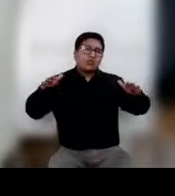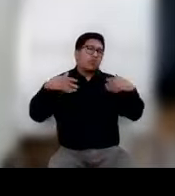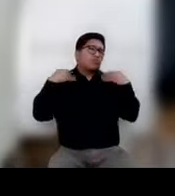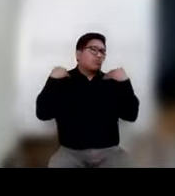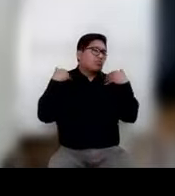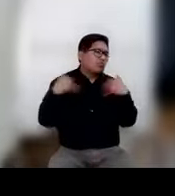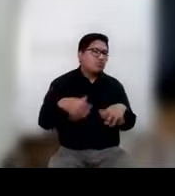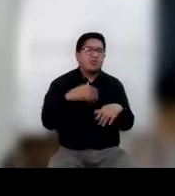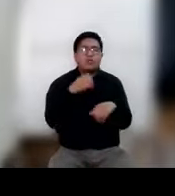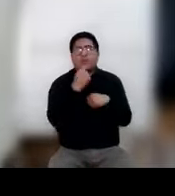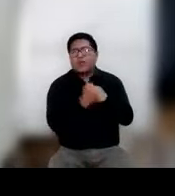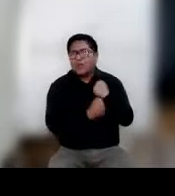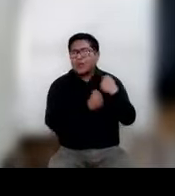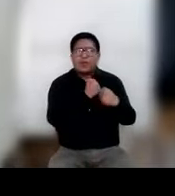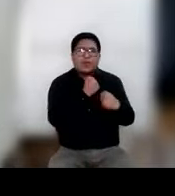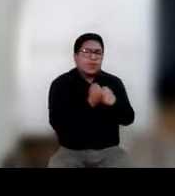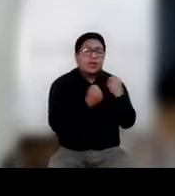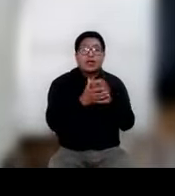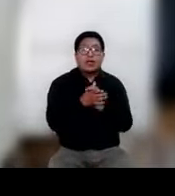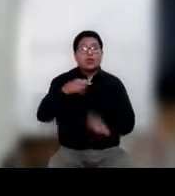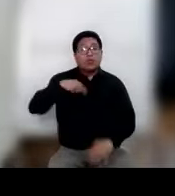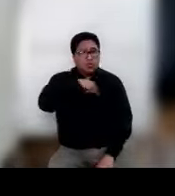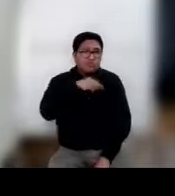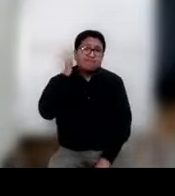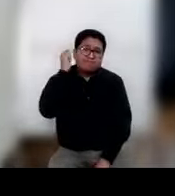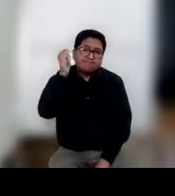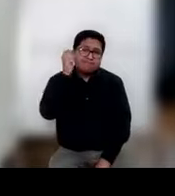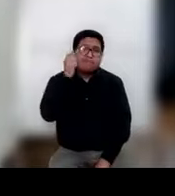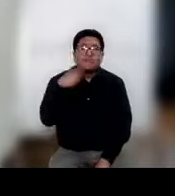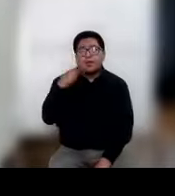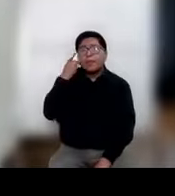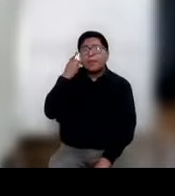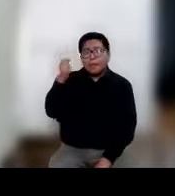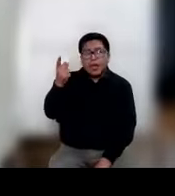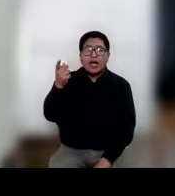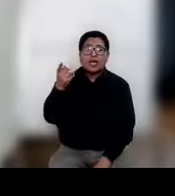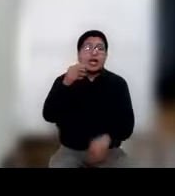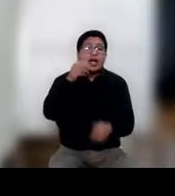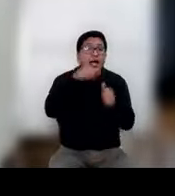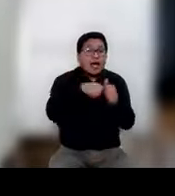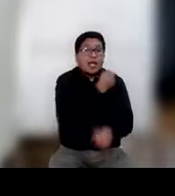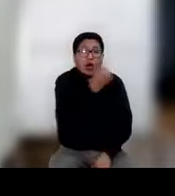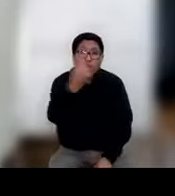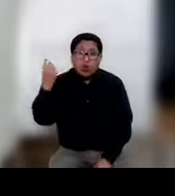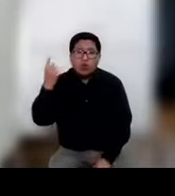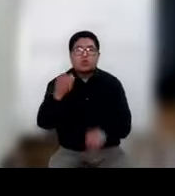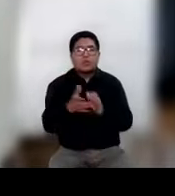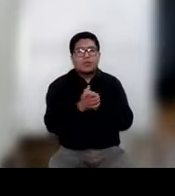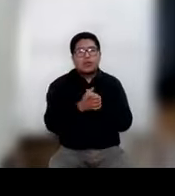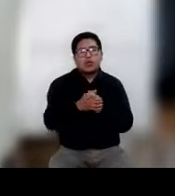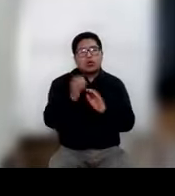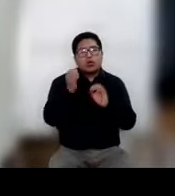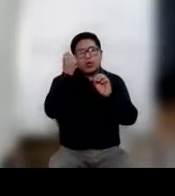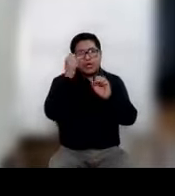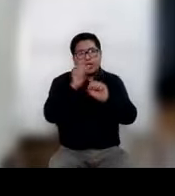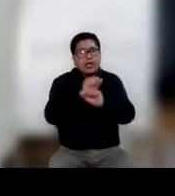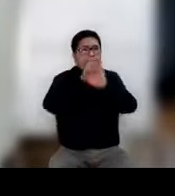entonces hay una diversidad y nosotros somos testigos de cada una de esas de esas realidades y obviamente tenemos que